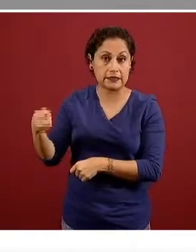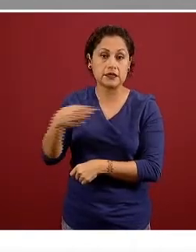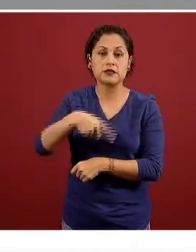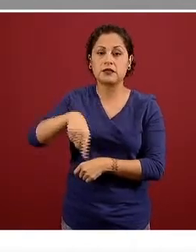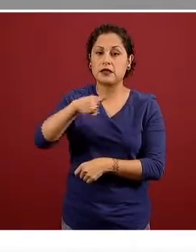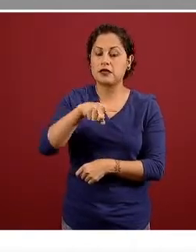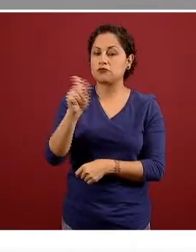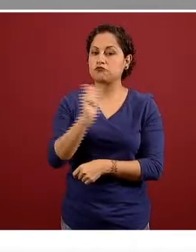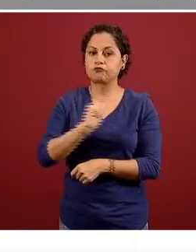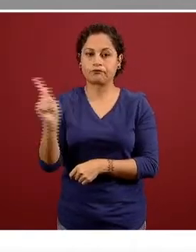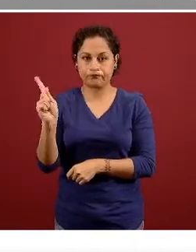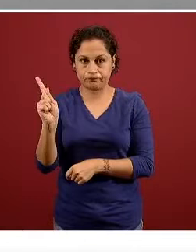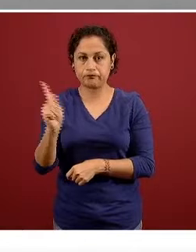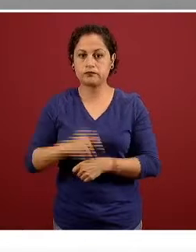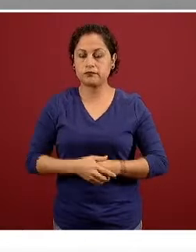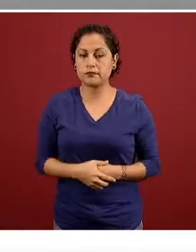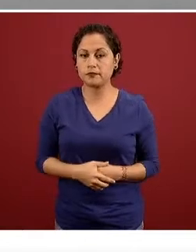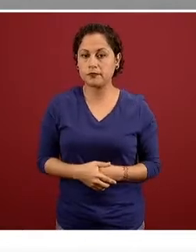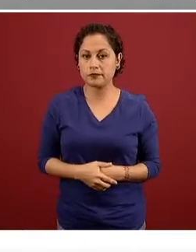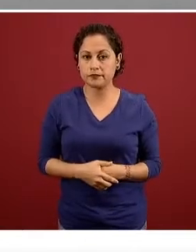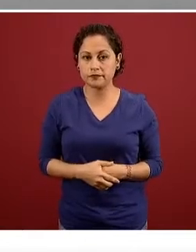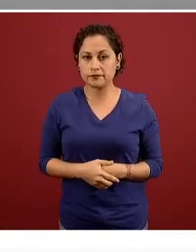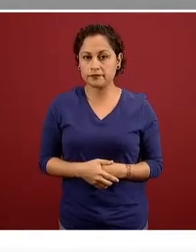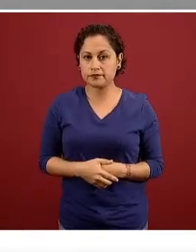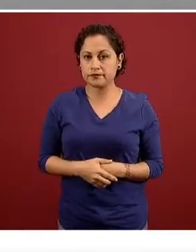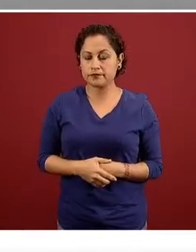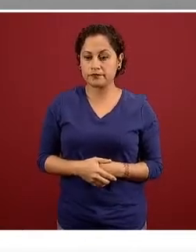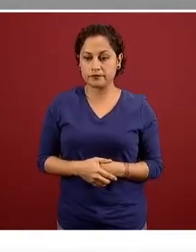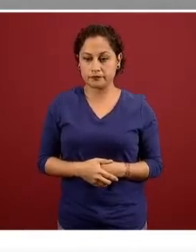de la terapia intensiva.